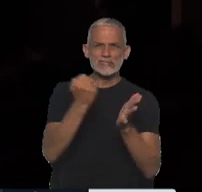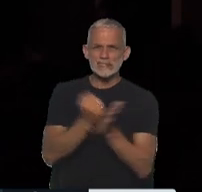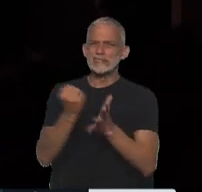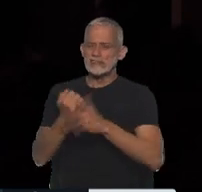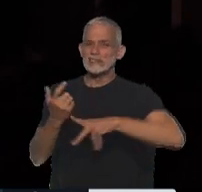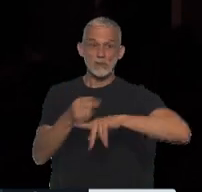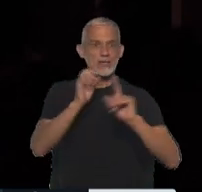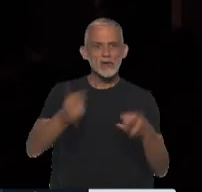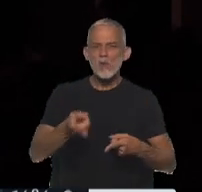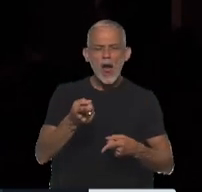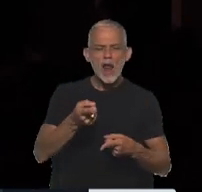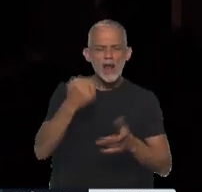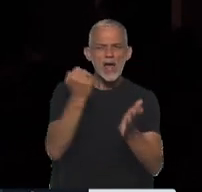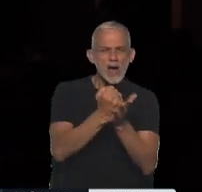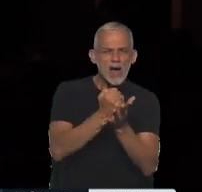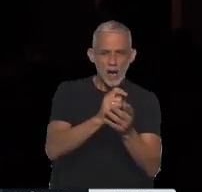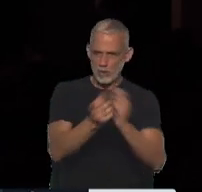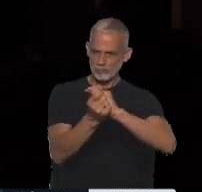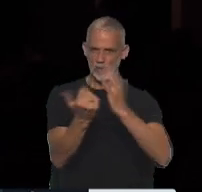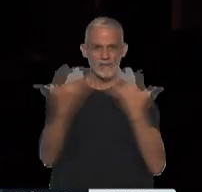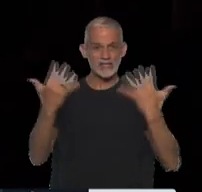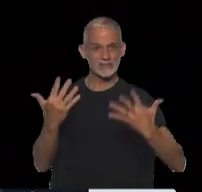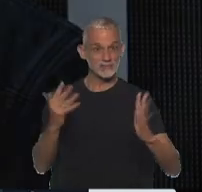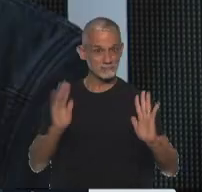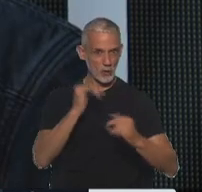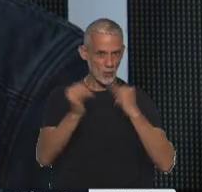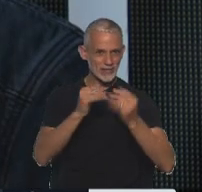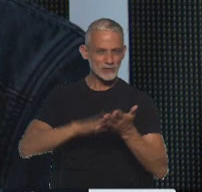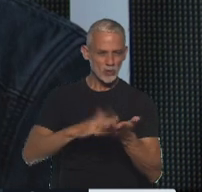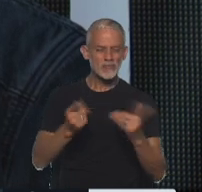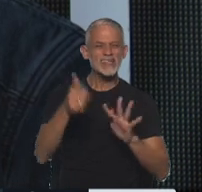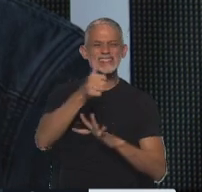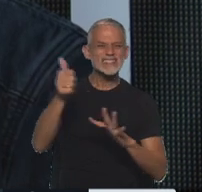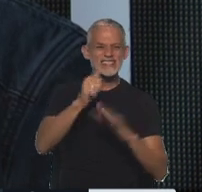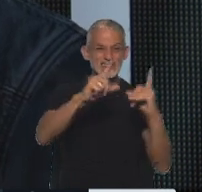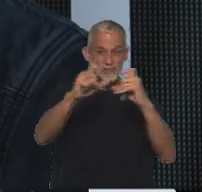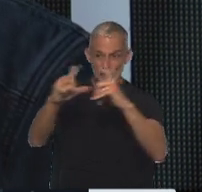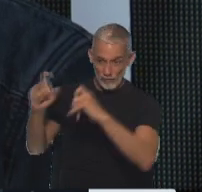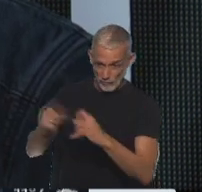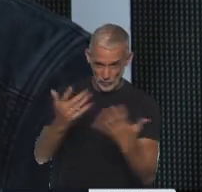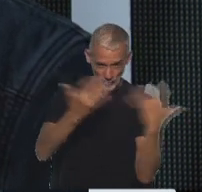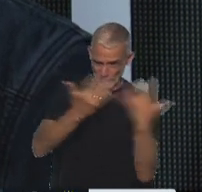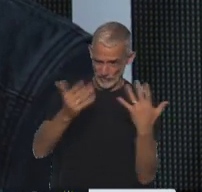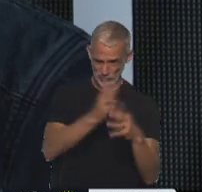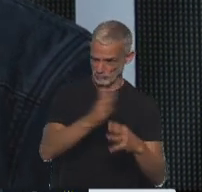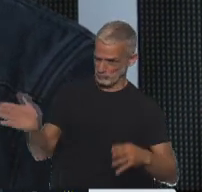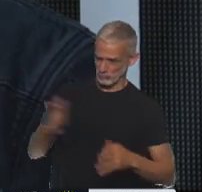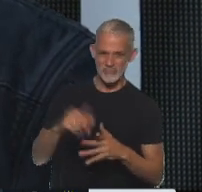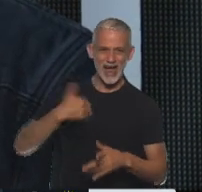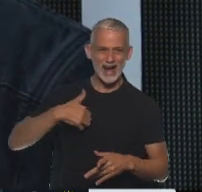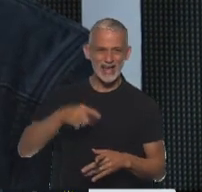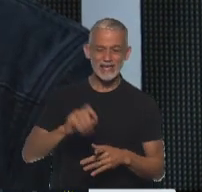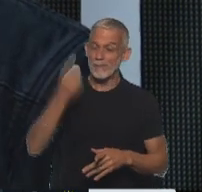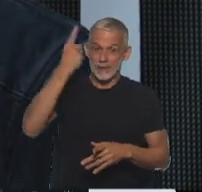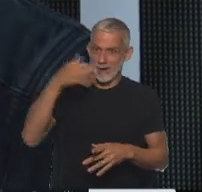vez él de esta trauma dice en una manera súper feliz. 66 fotos felices y en esta versión de Argentina, que es también